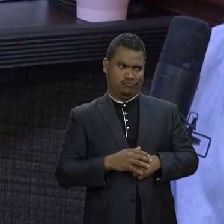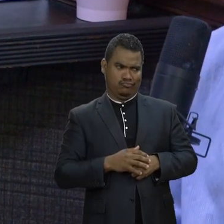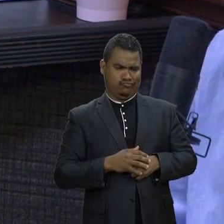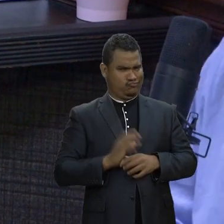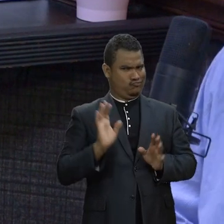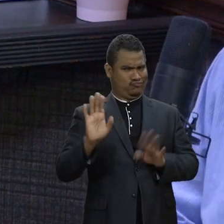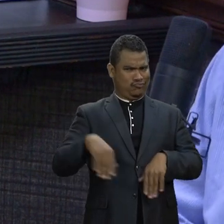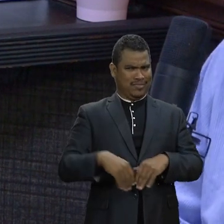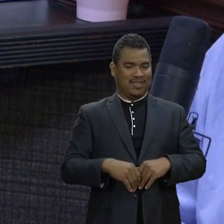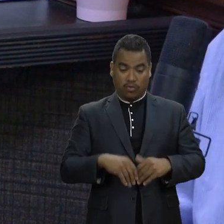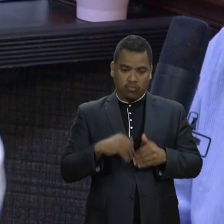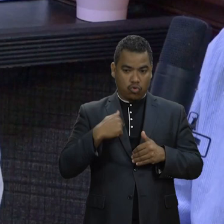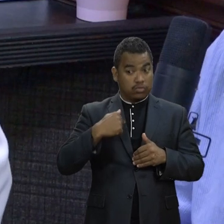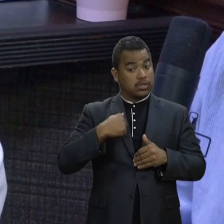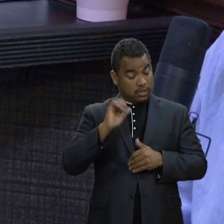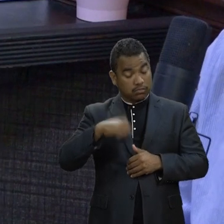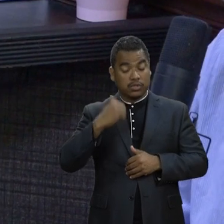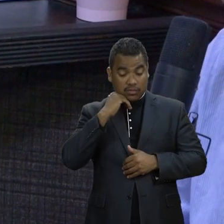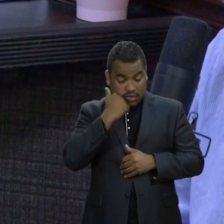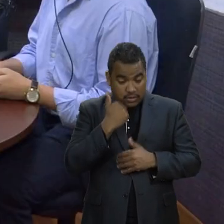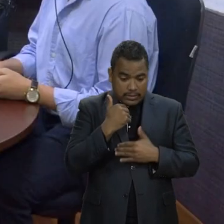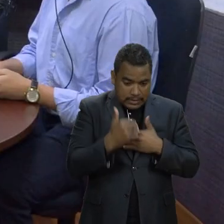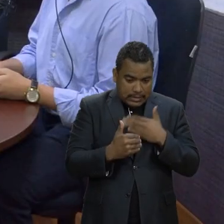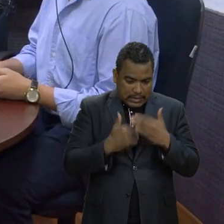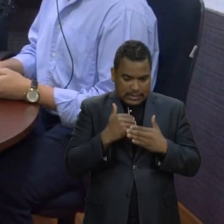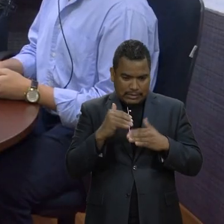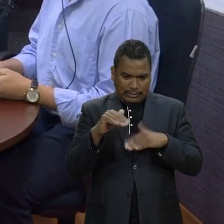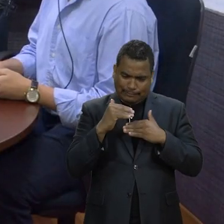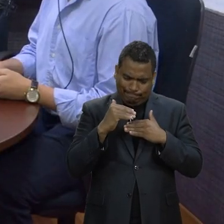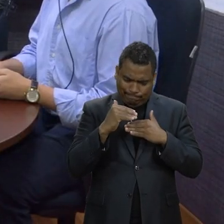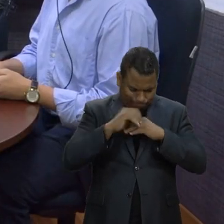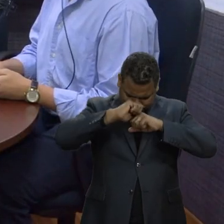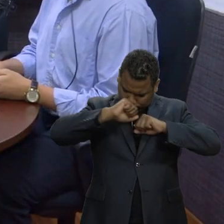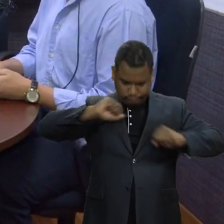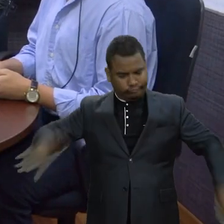Que nada que muy ver. Tímida, tuve que superarme y echar para adelante, porque